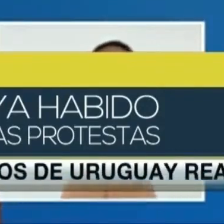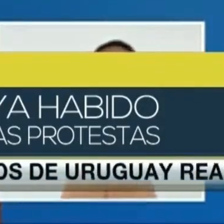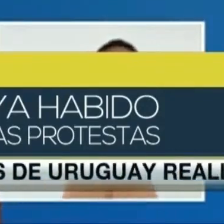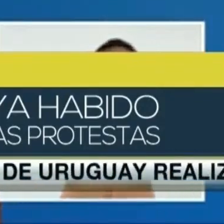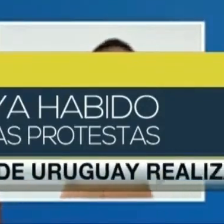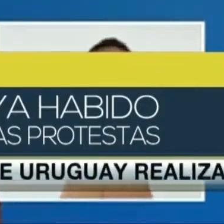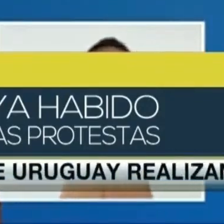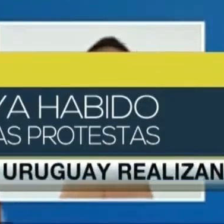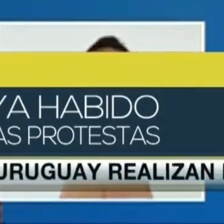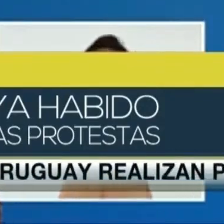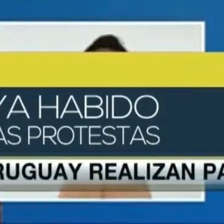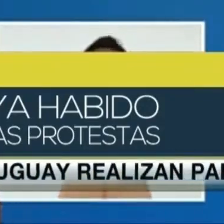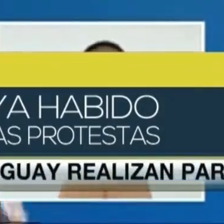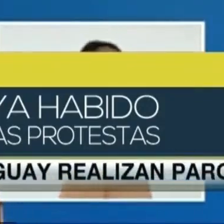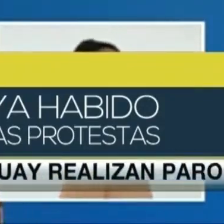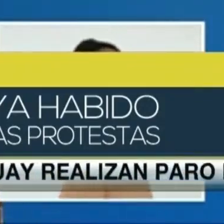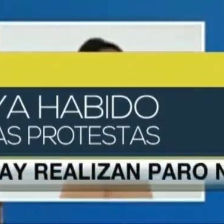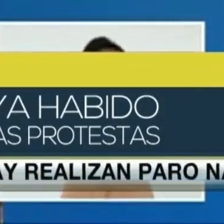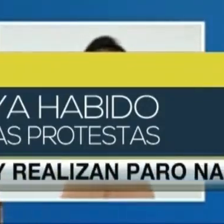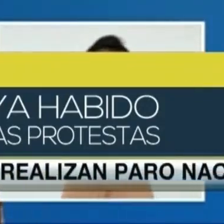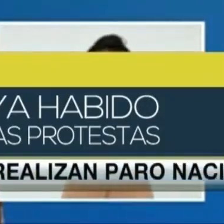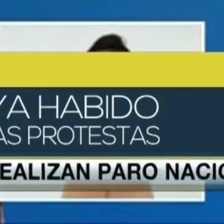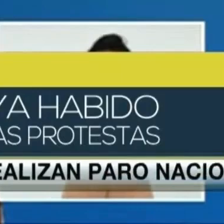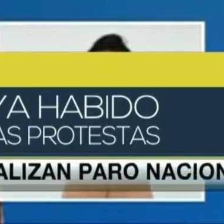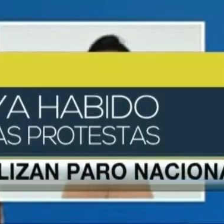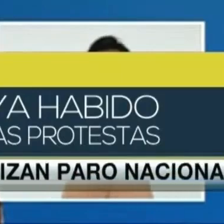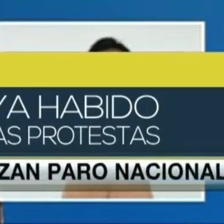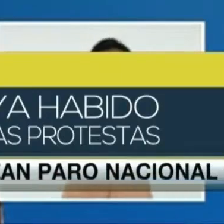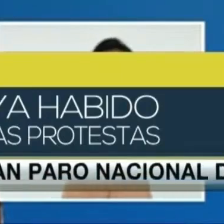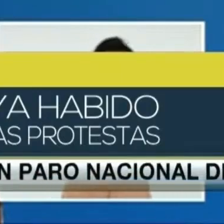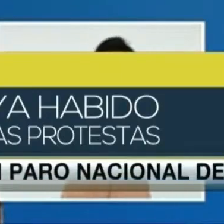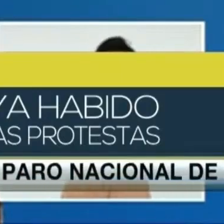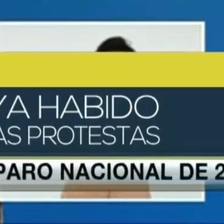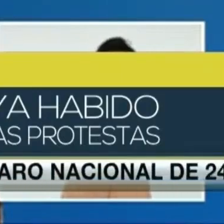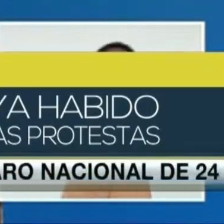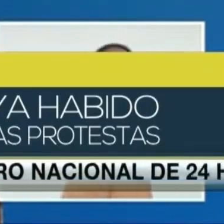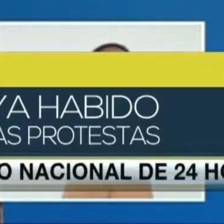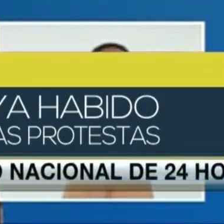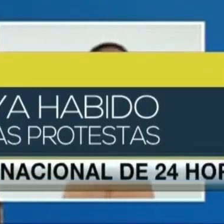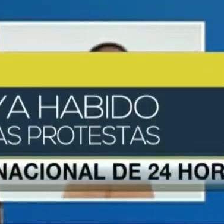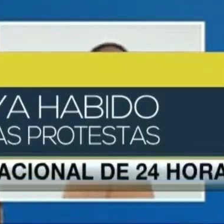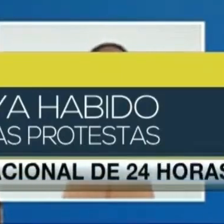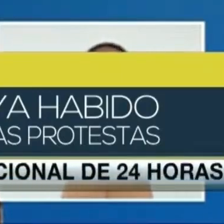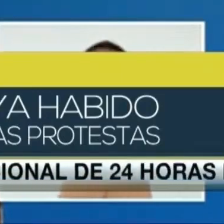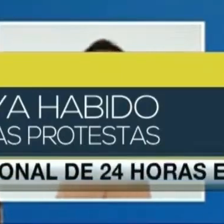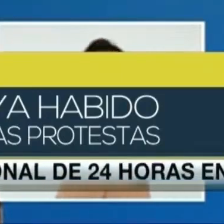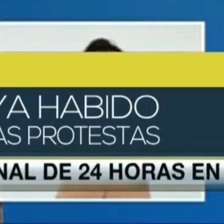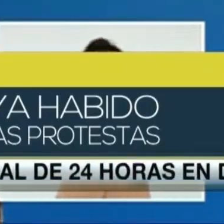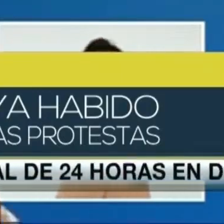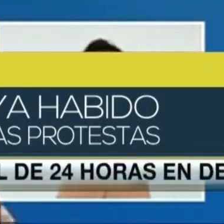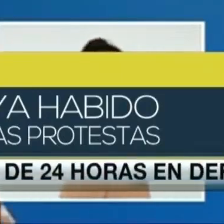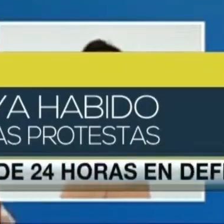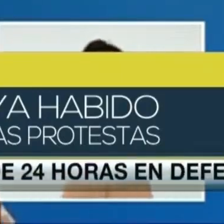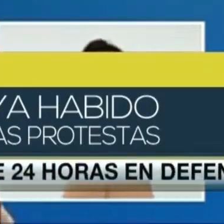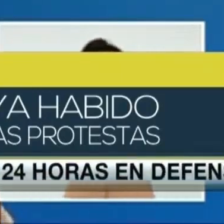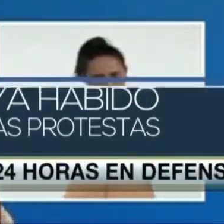ataques informáticos que se han producido y se están produciendo contra Cuba, con medios